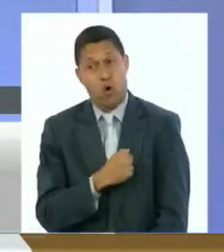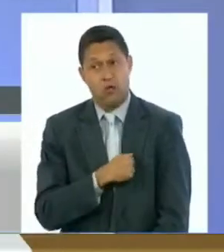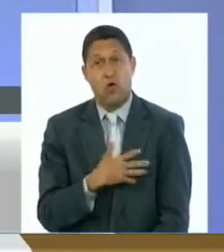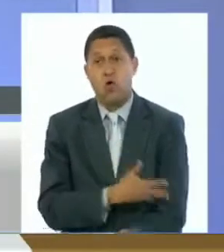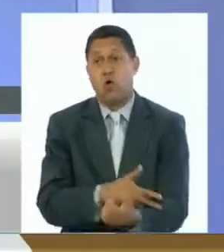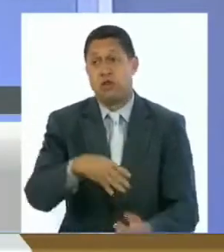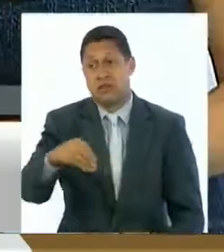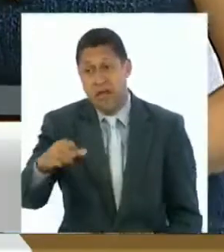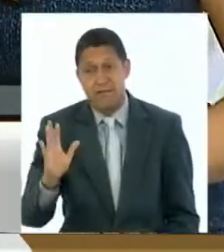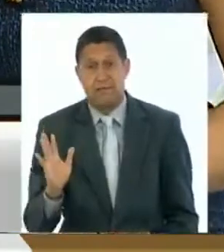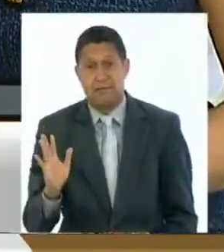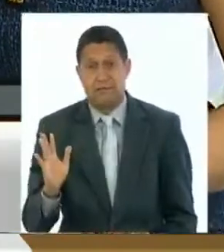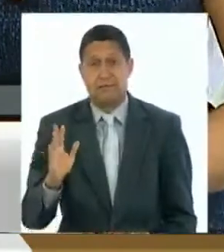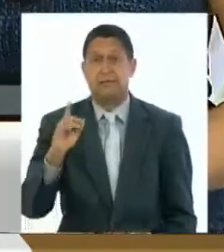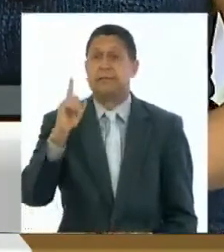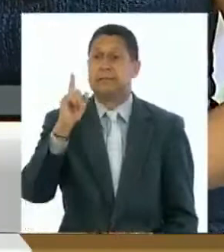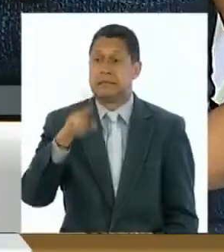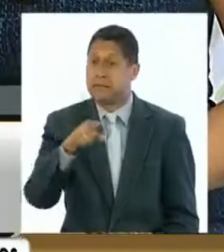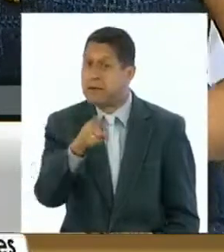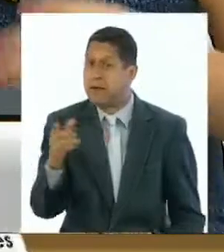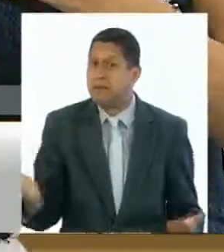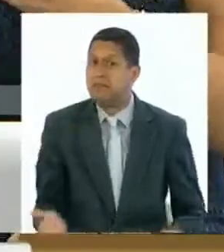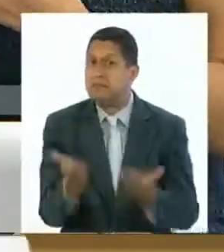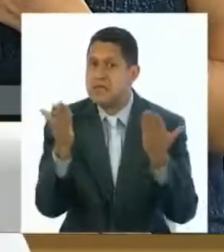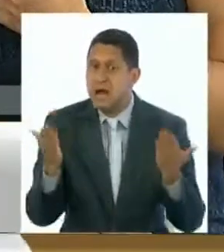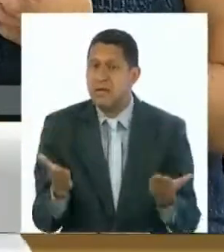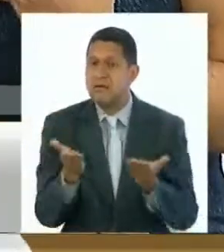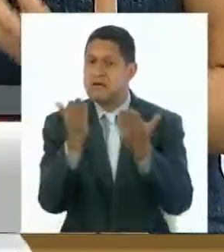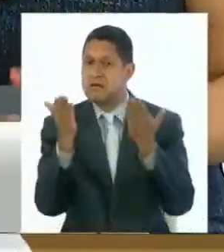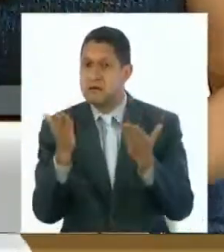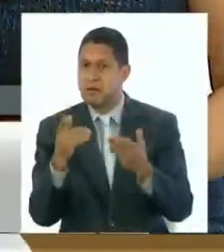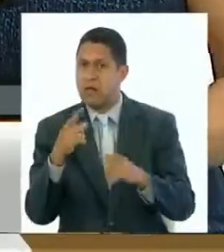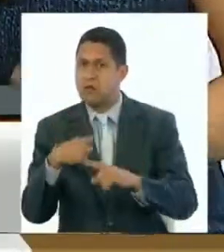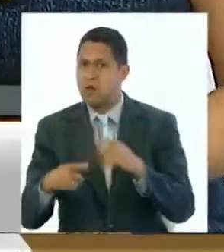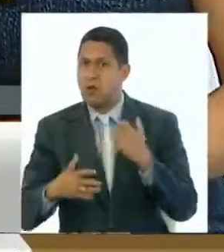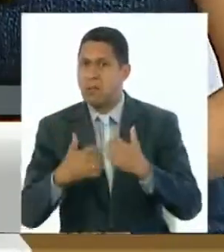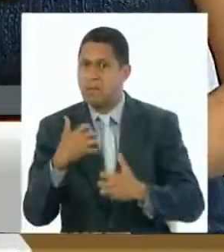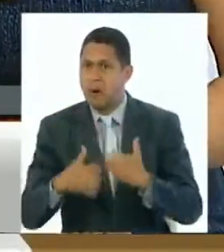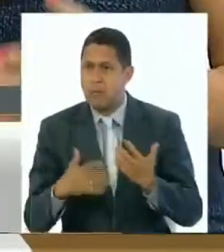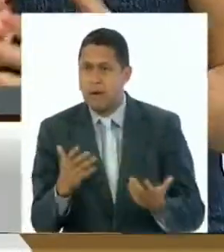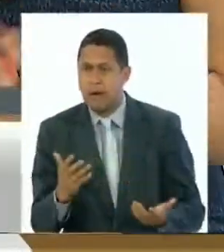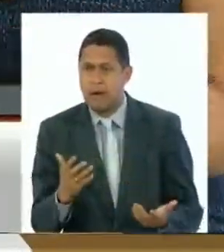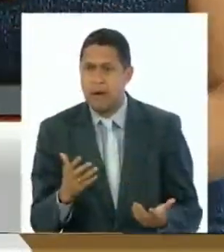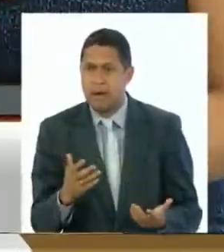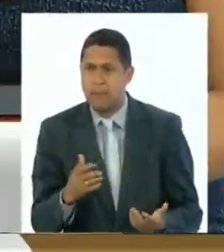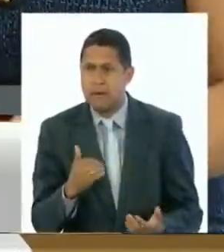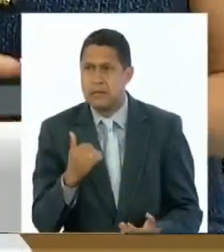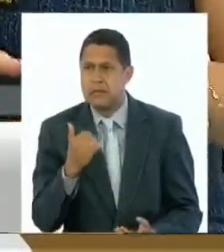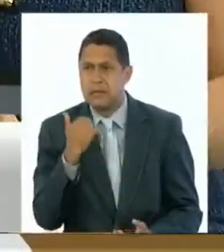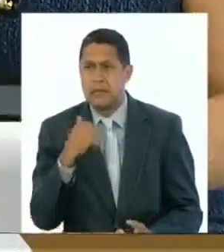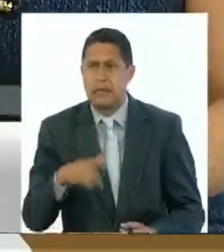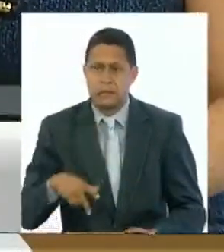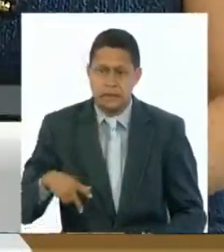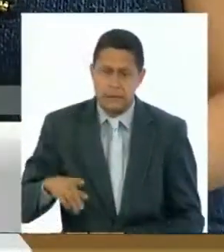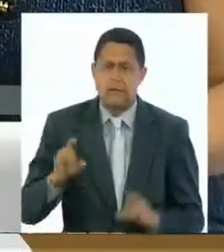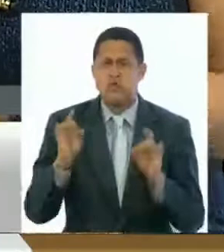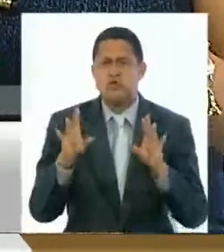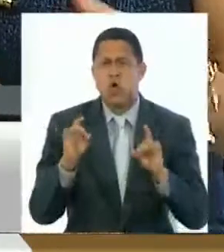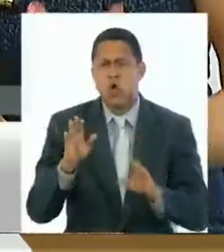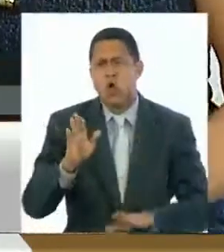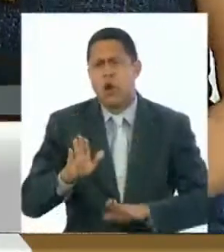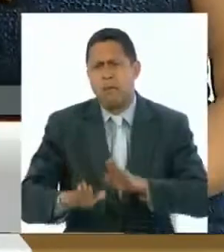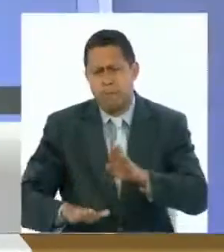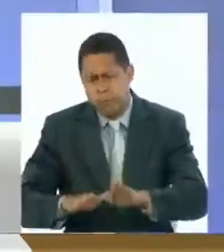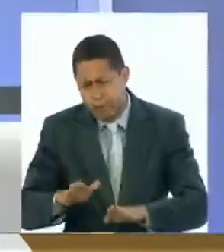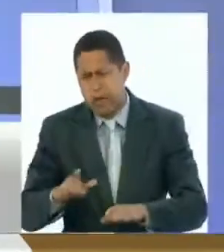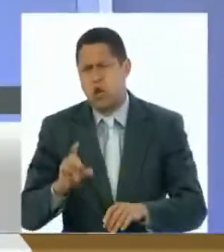Diabetes. Sí, y tú sabes que los impulsa muchísimo todas las dificultades de de movilidad, dolores